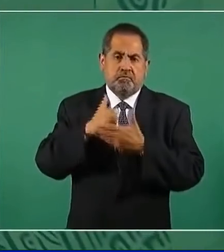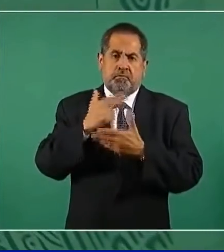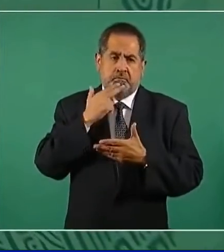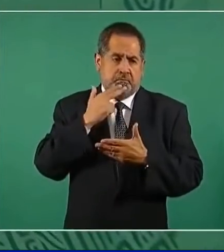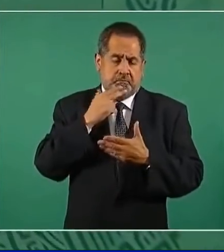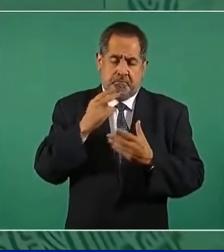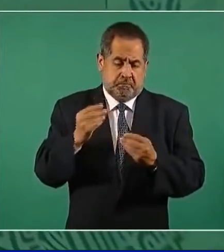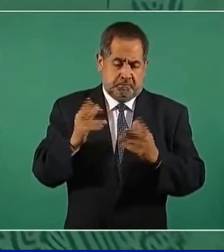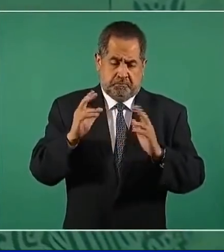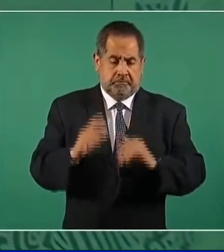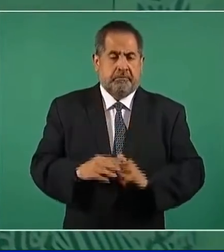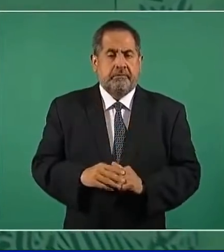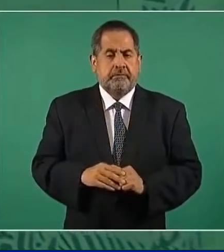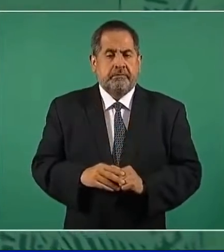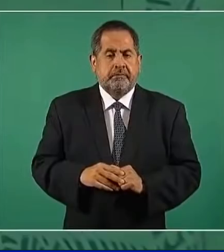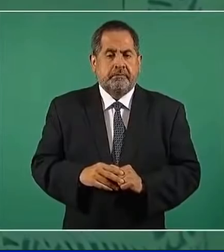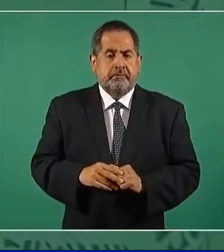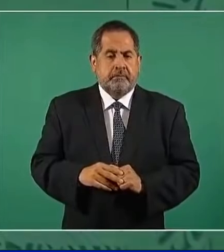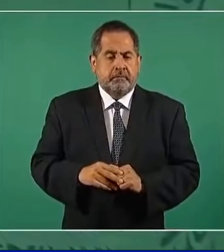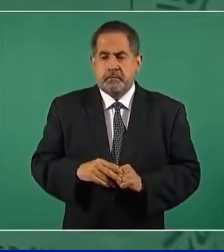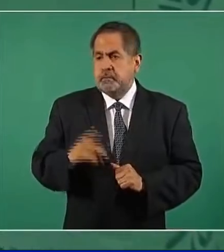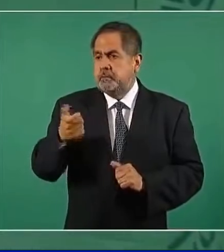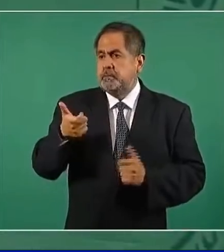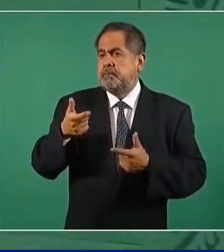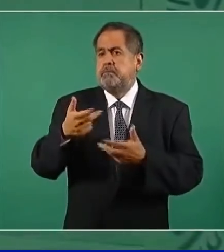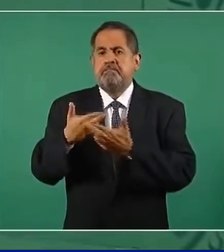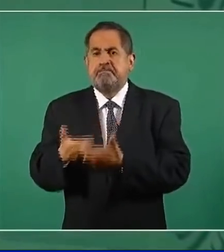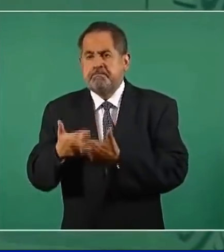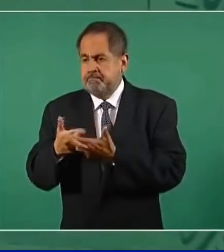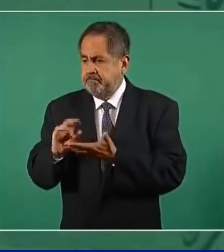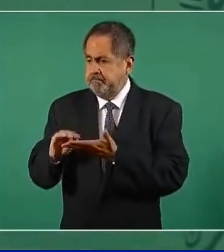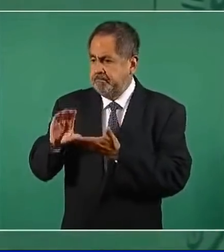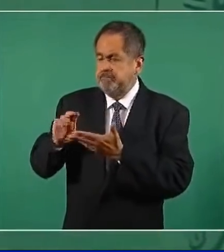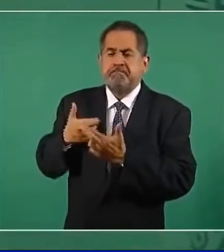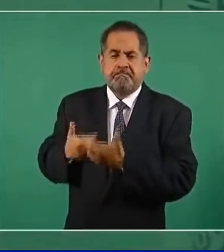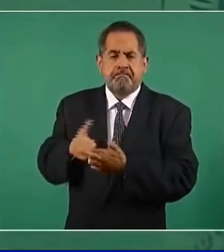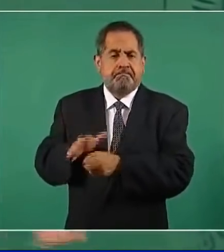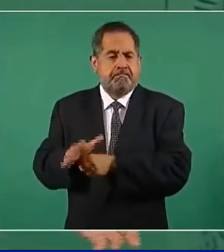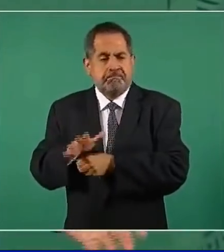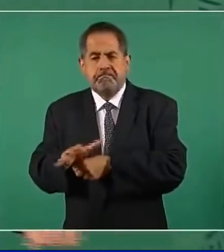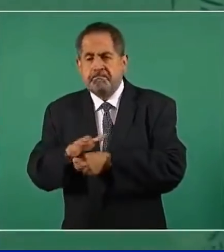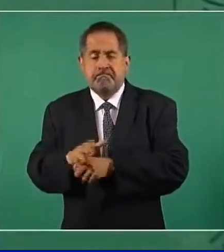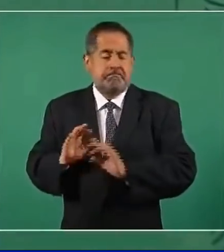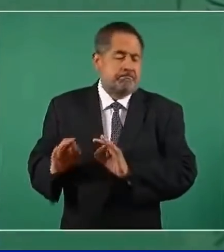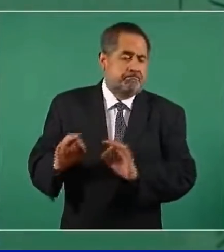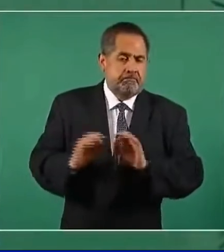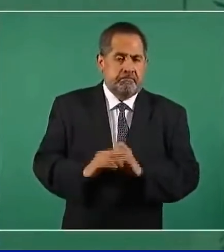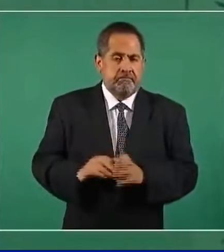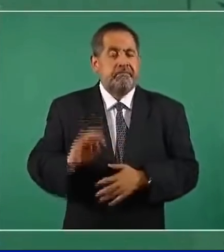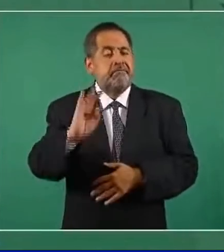muchísimo a enfrentar la crisis. Si hubiésemos